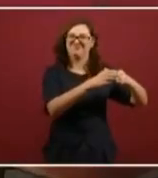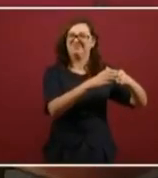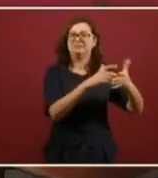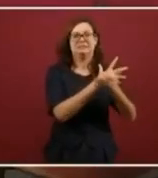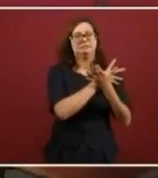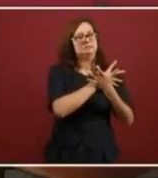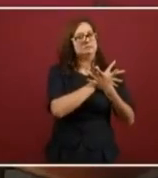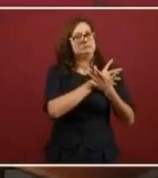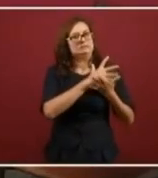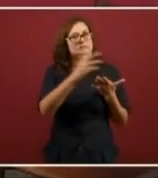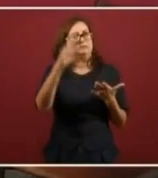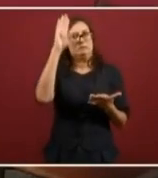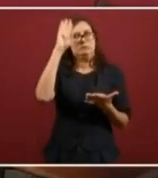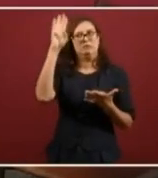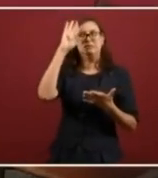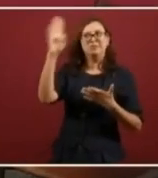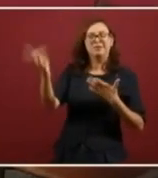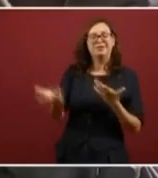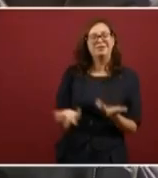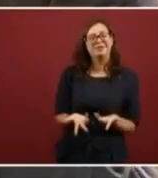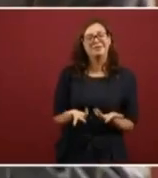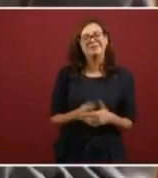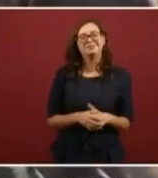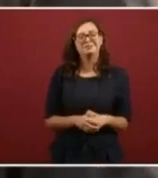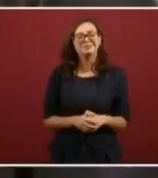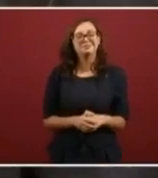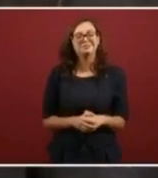Entonces, hoy vemos